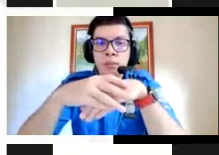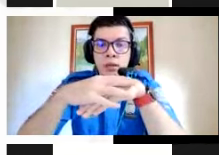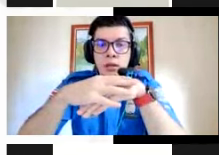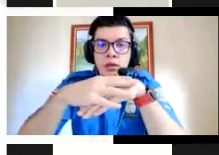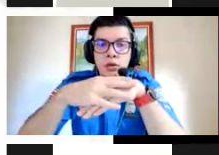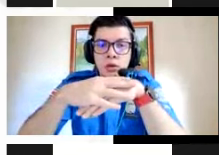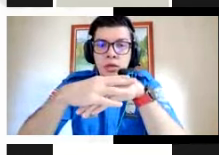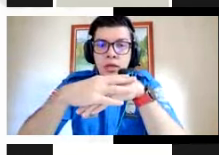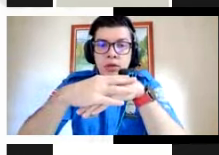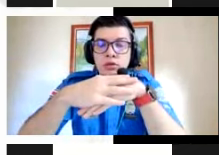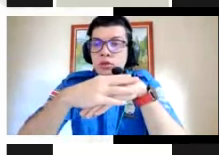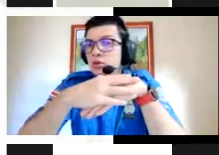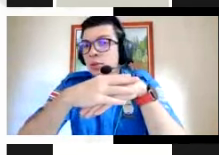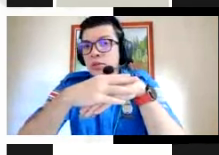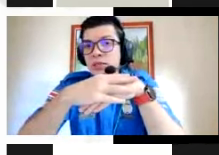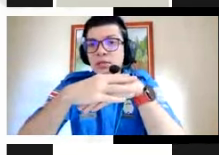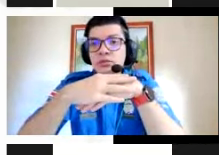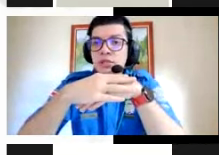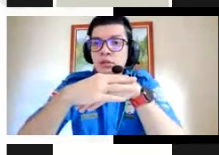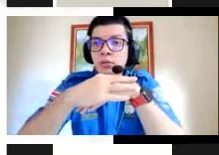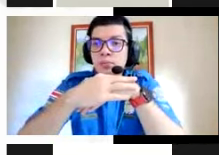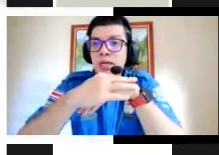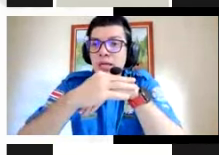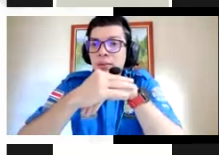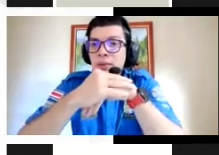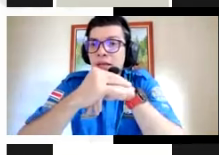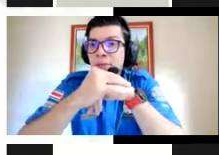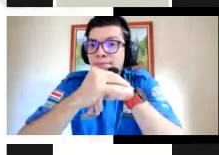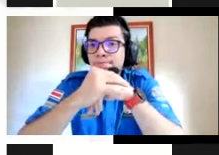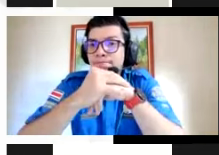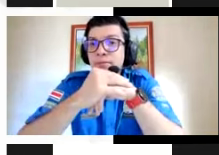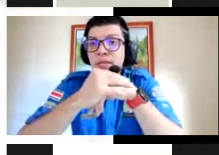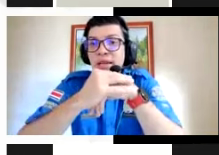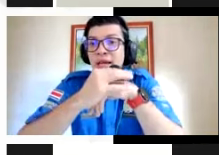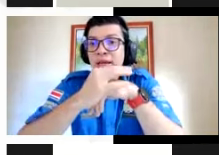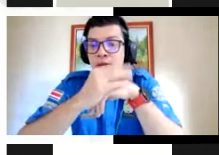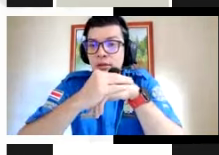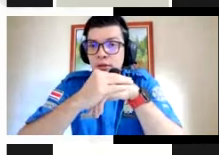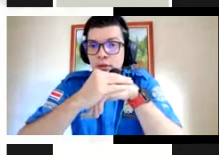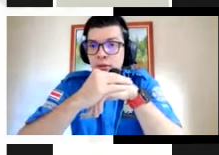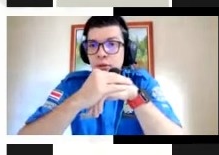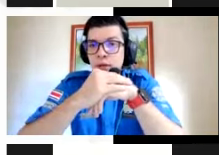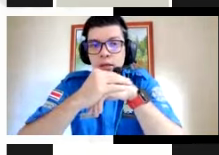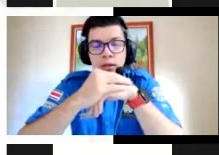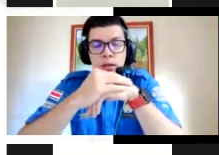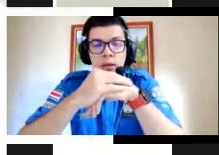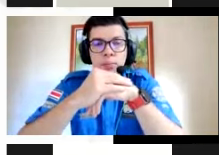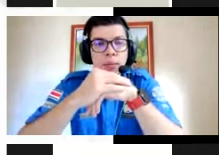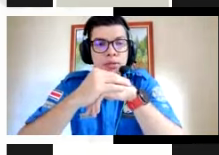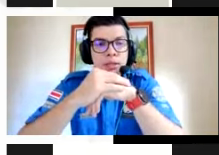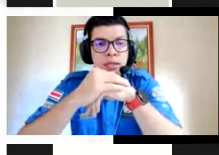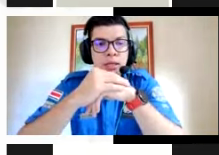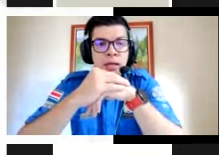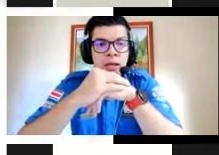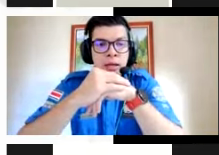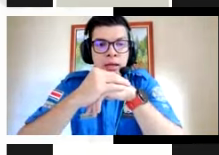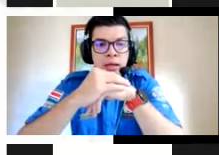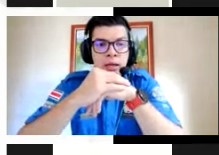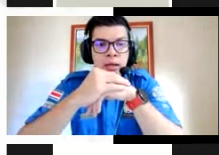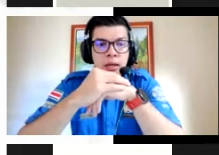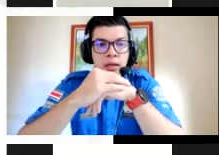eh, donde nosotros no vamos a tener riesgo prácticamente de nada. ¿Ok? Vamos a